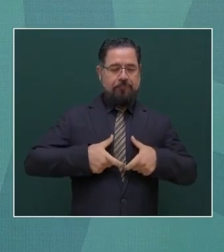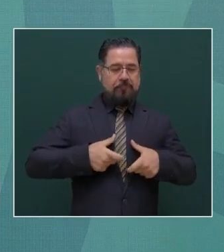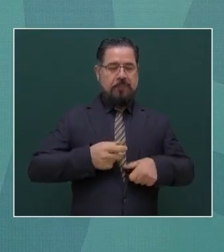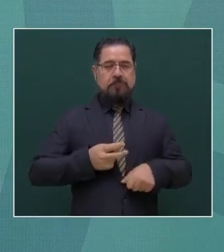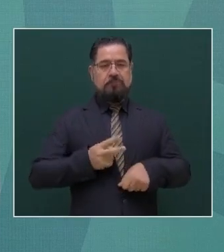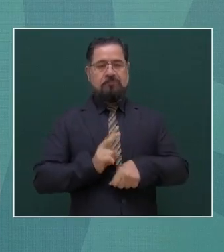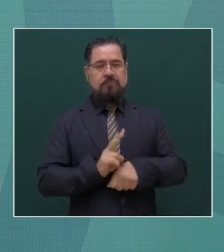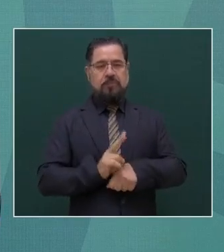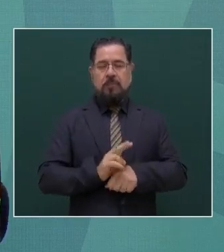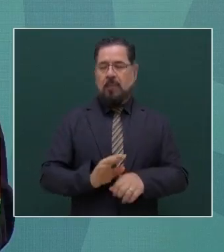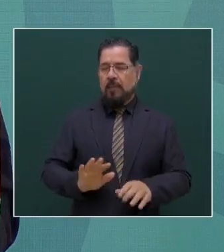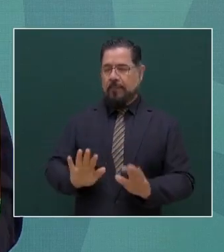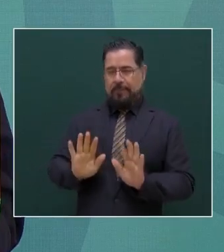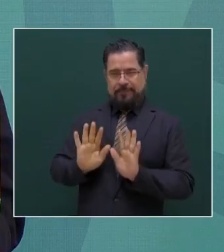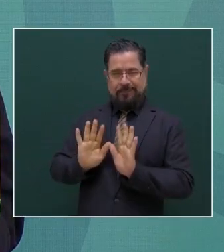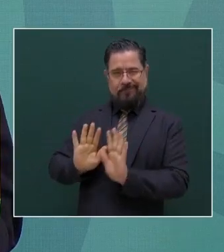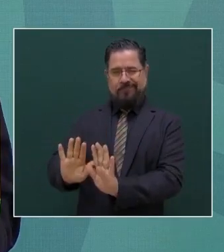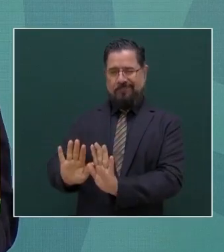Espérennos,